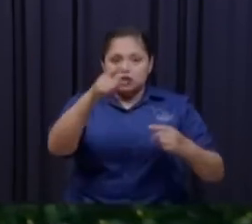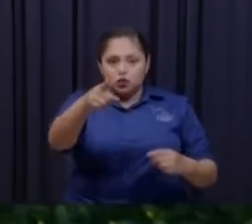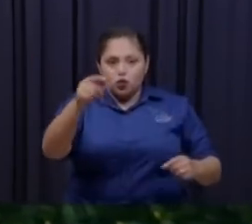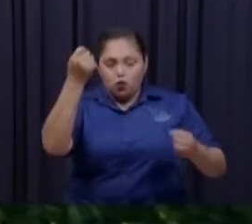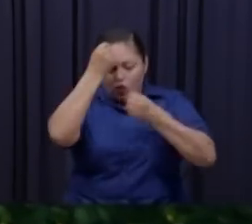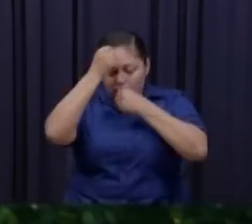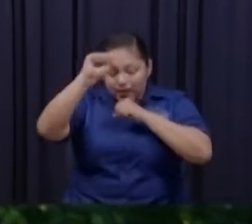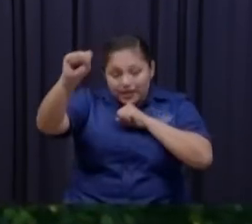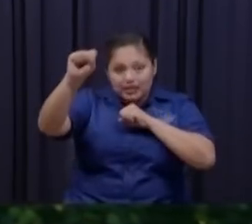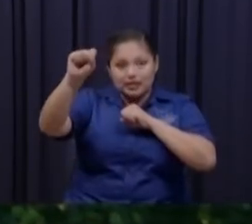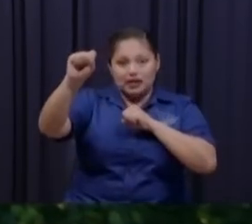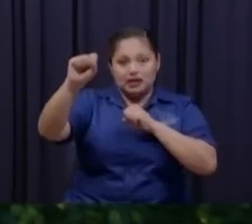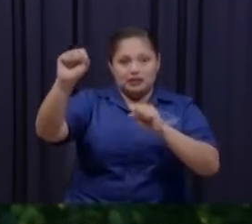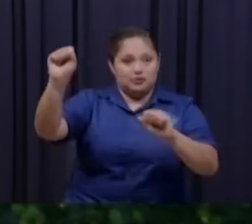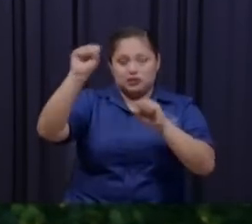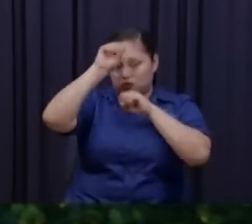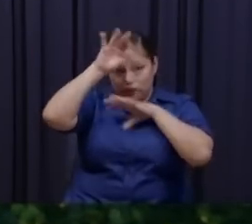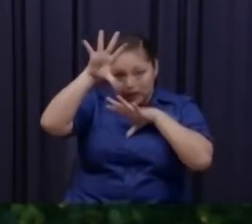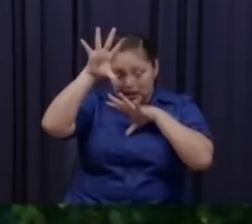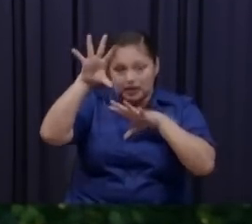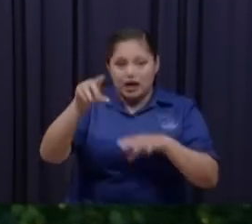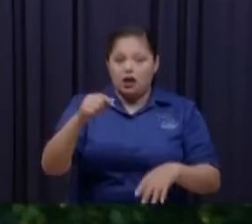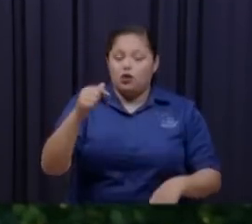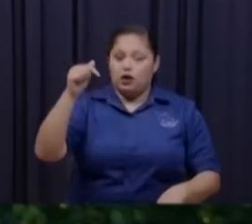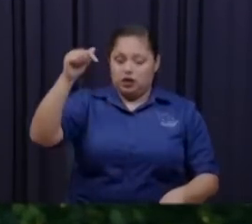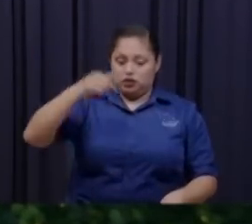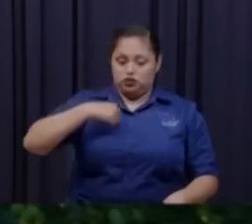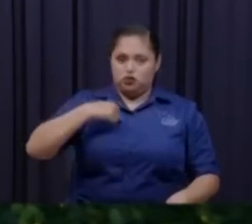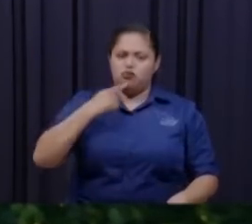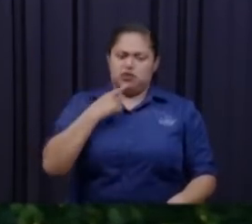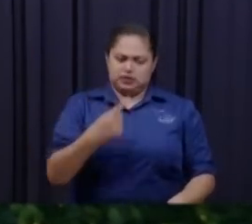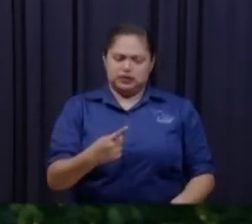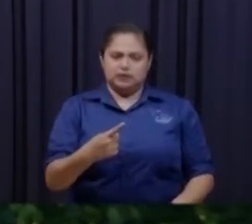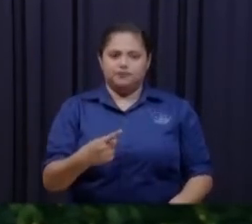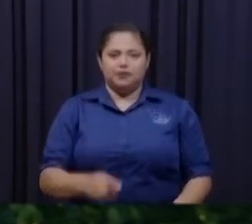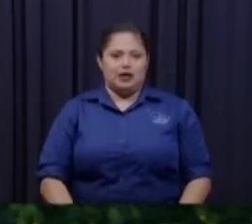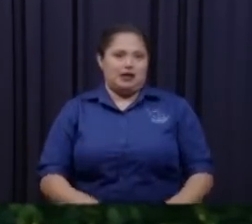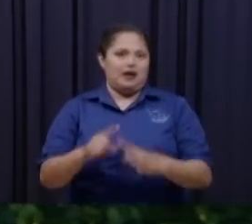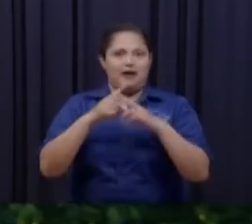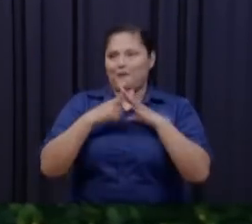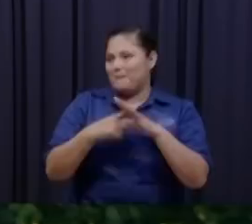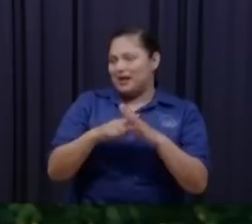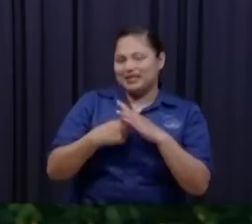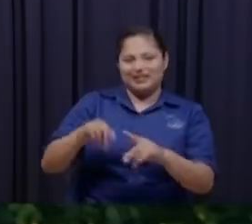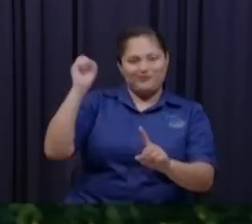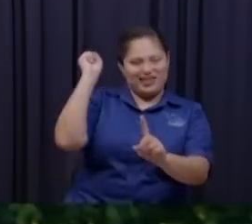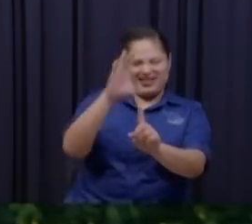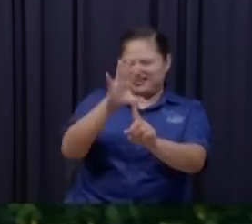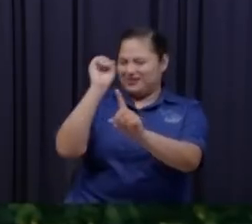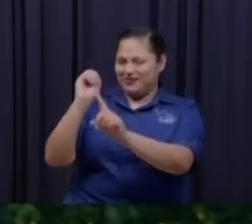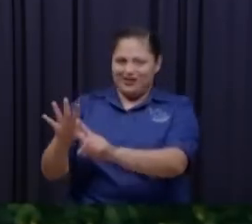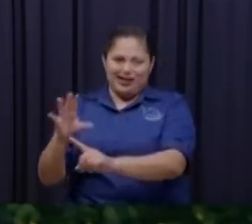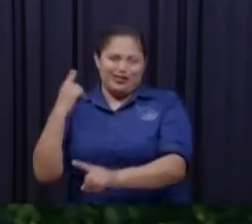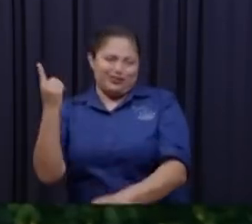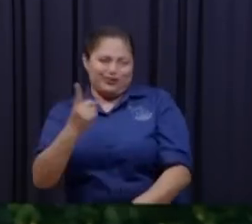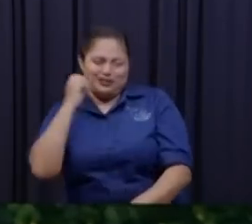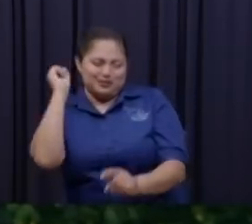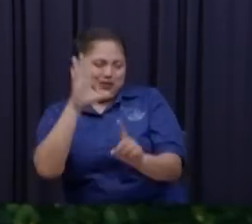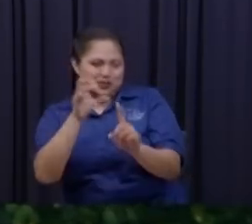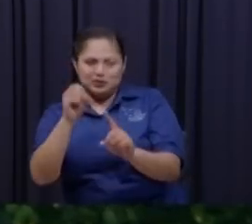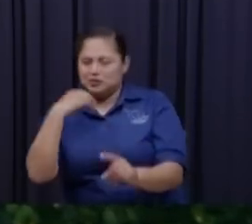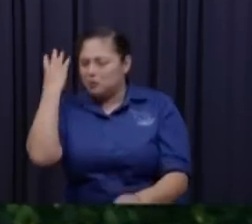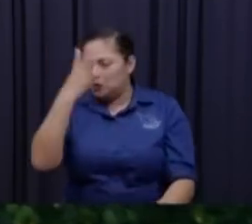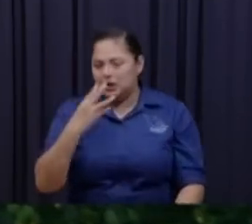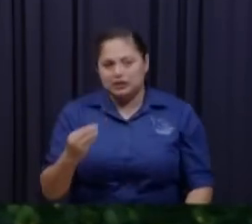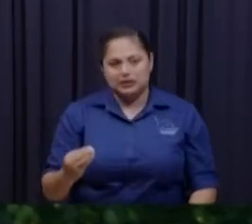lo que hoy te digo. Y empiezan todas las bendiciones, bonitas, lindas, preciosas, porque qué bendición no va a ser linda, hermano.